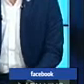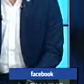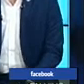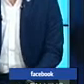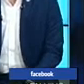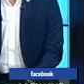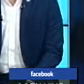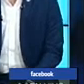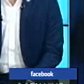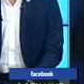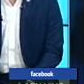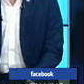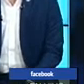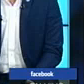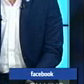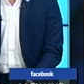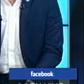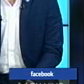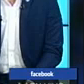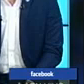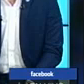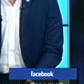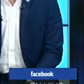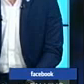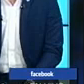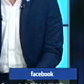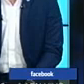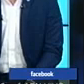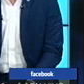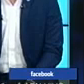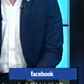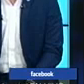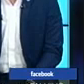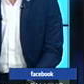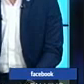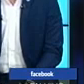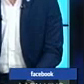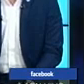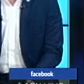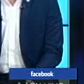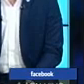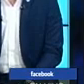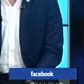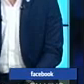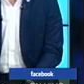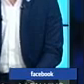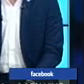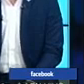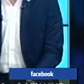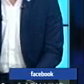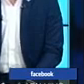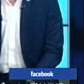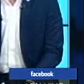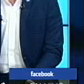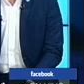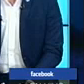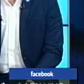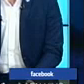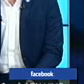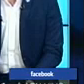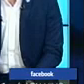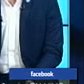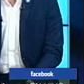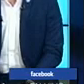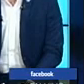¿cuál cree entonces que es el paso digamos a seguir en el Salvador y de resultar electo en un ambiente como este